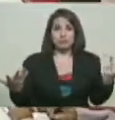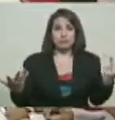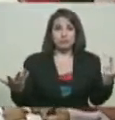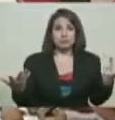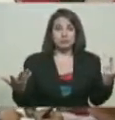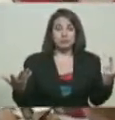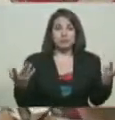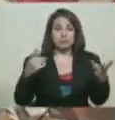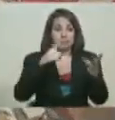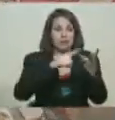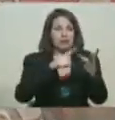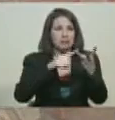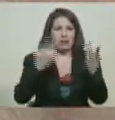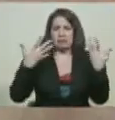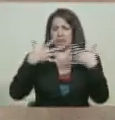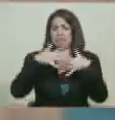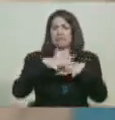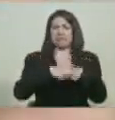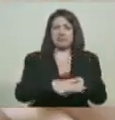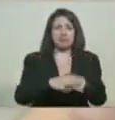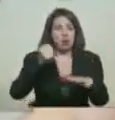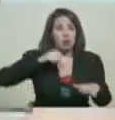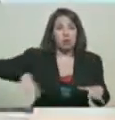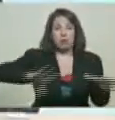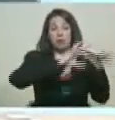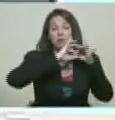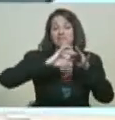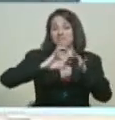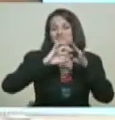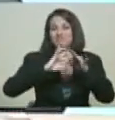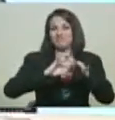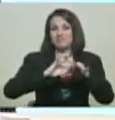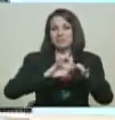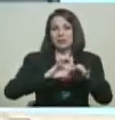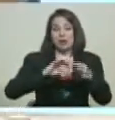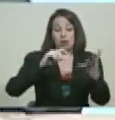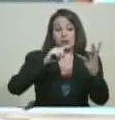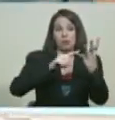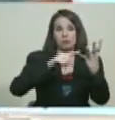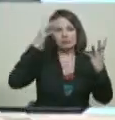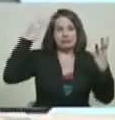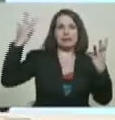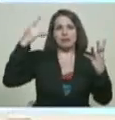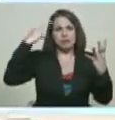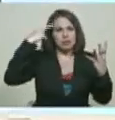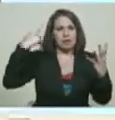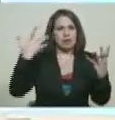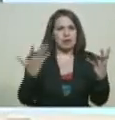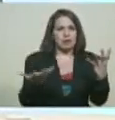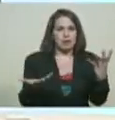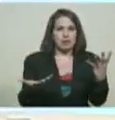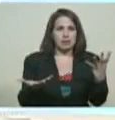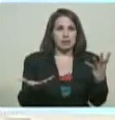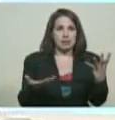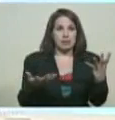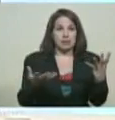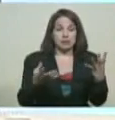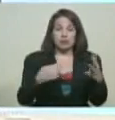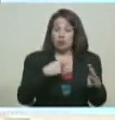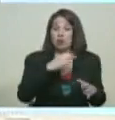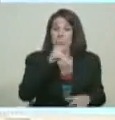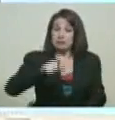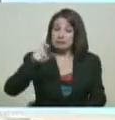tenemos la compenetración profunda con el pueblo la sabiduría yo espero mucho más de esta dirección nacional